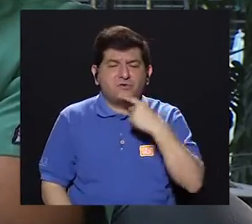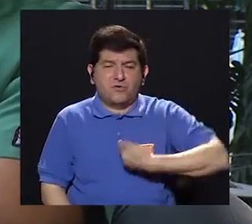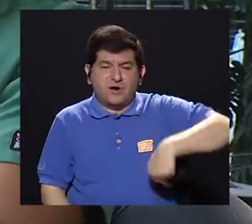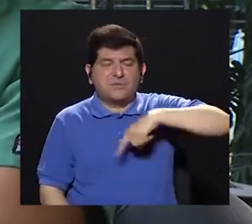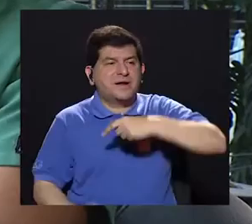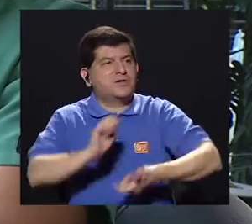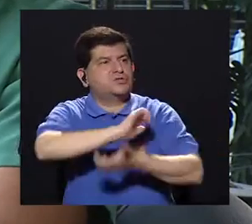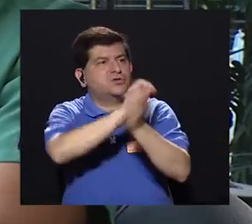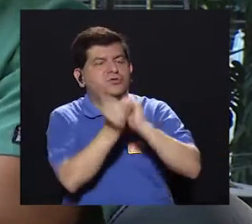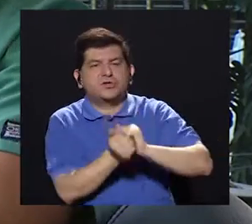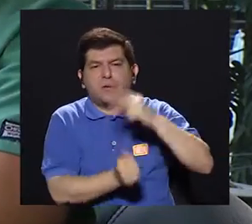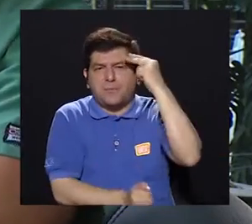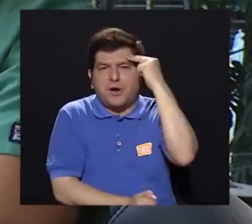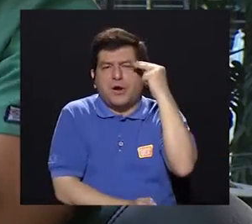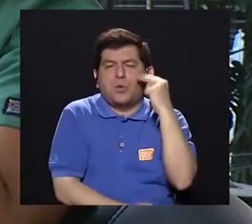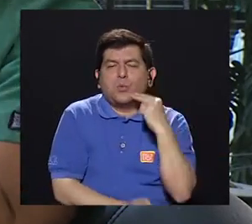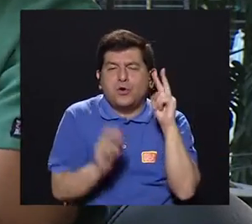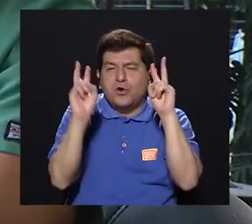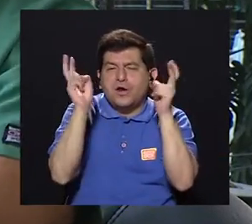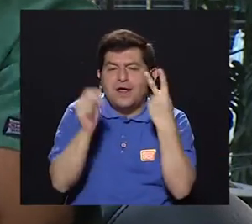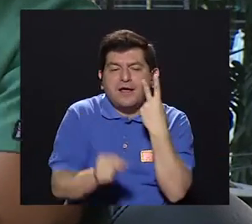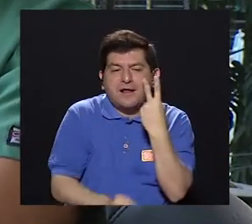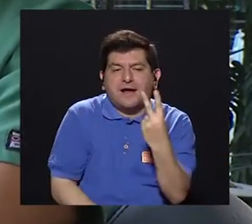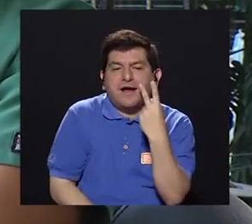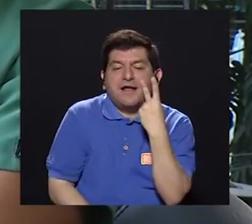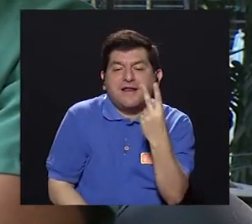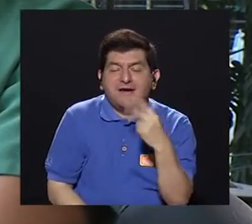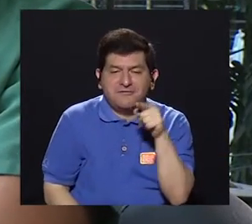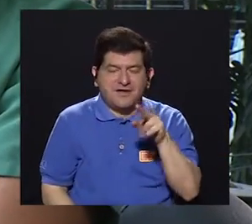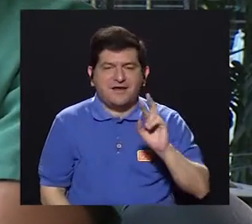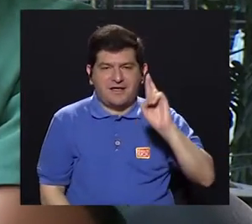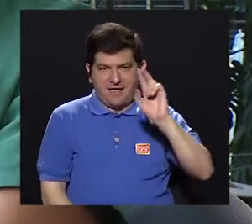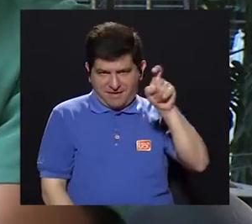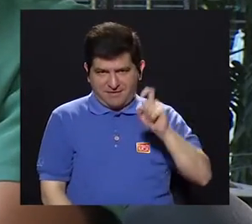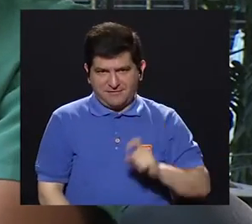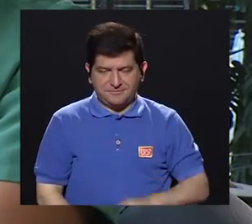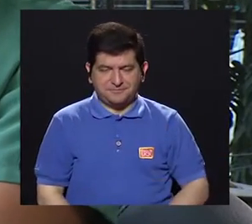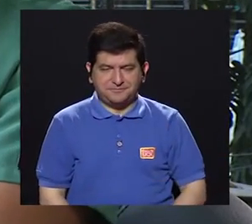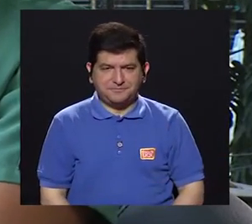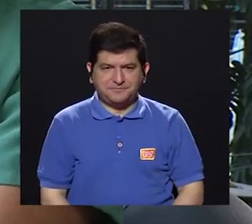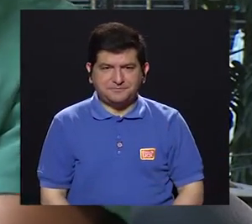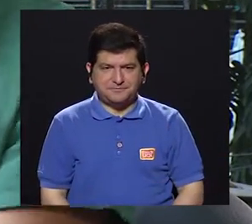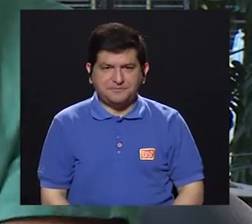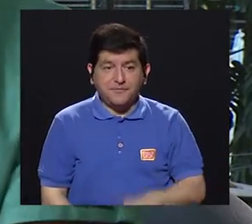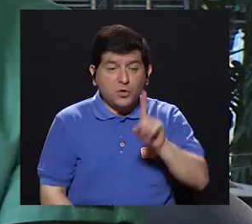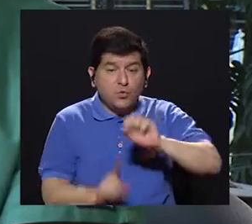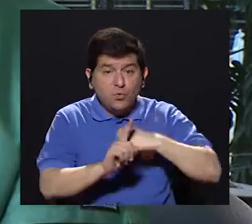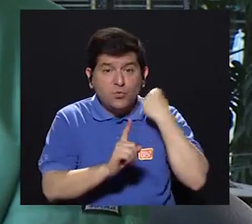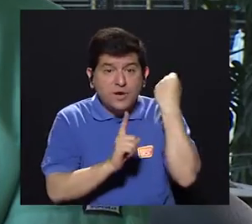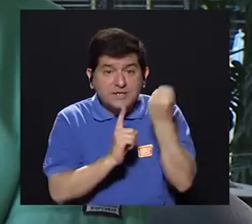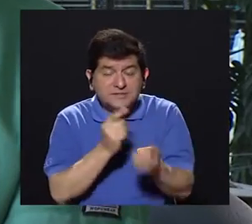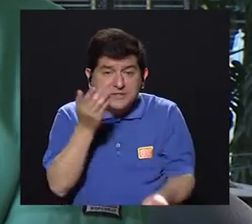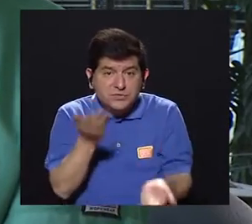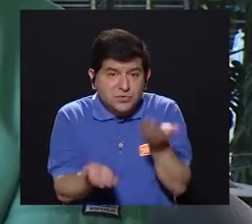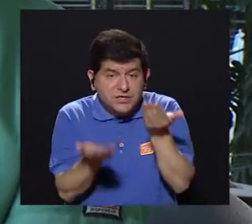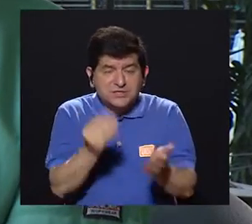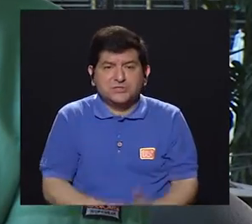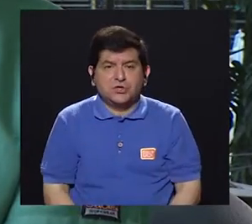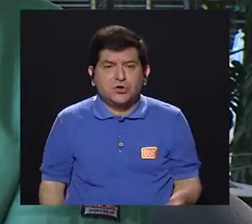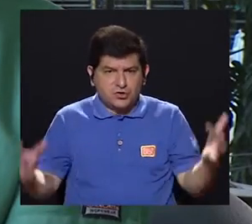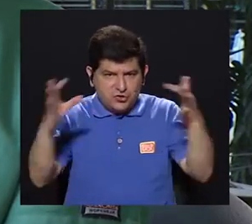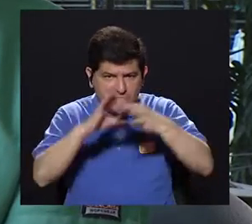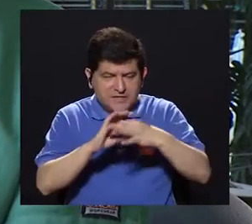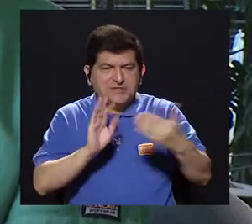para nosotros se vuelve como negra en el sentido visual, ¿verdad? De la radiografía. Cuando hay alguna condición